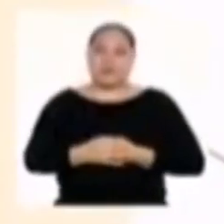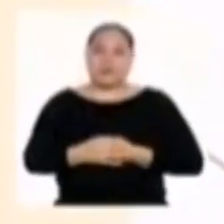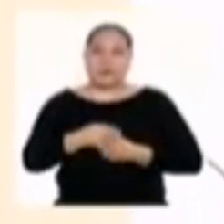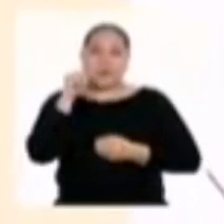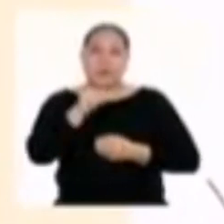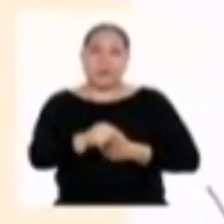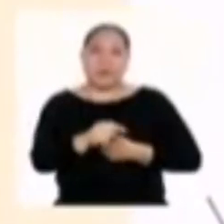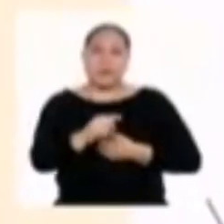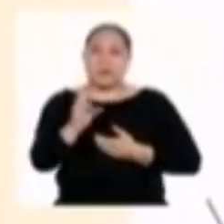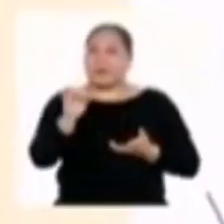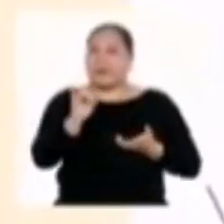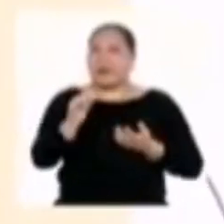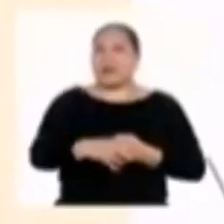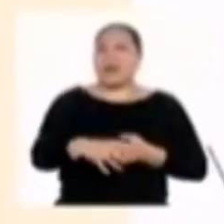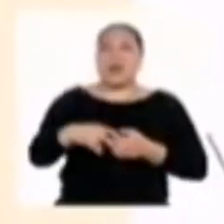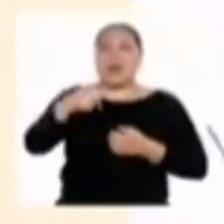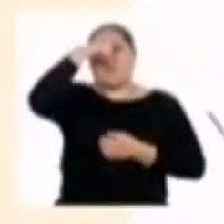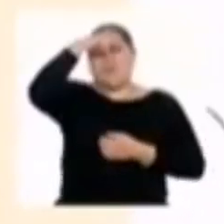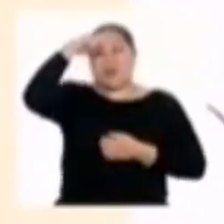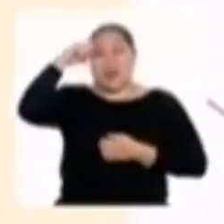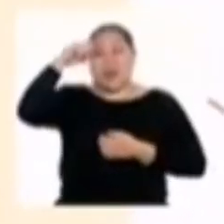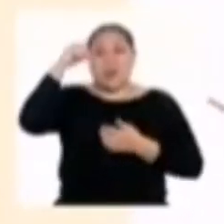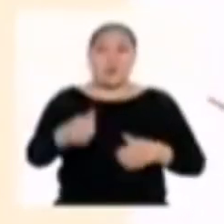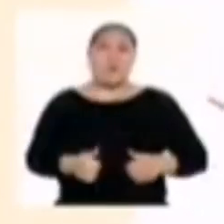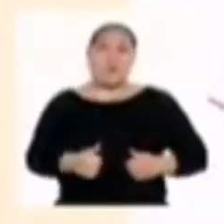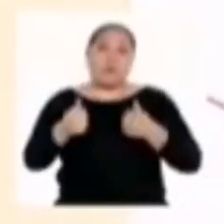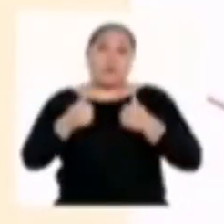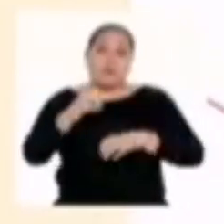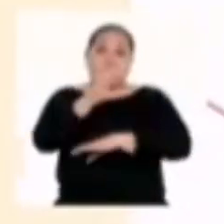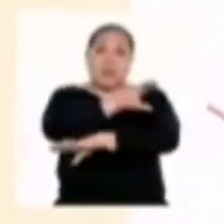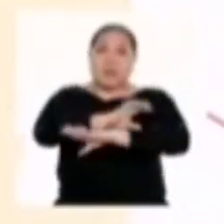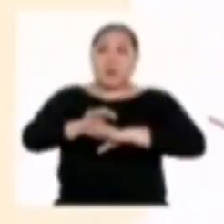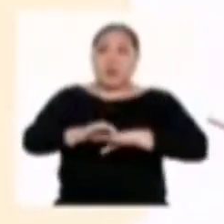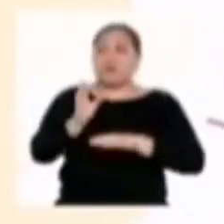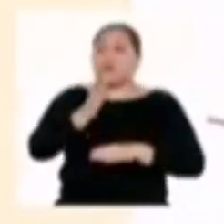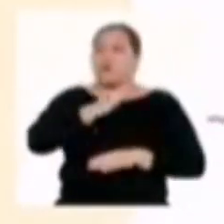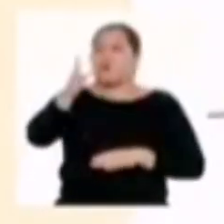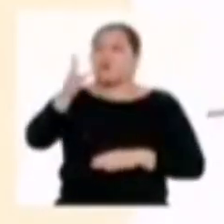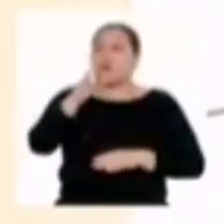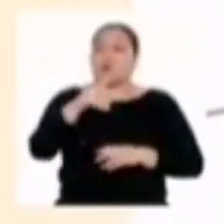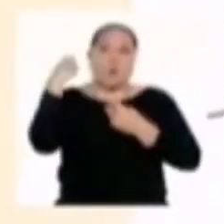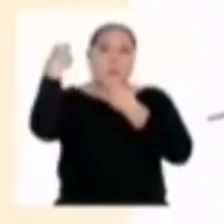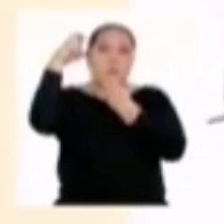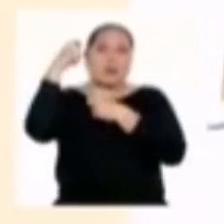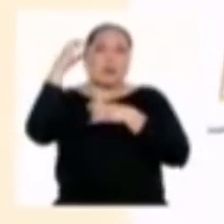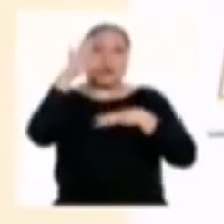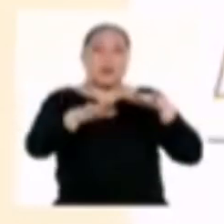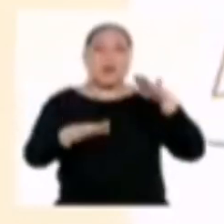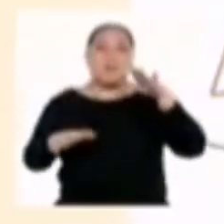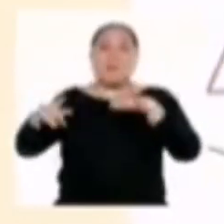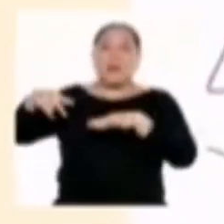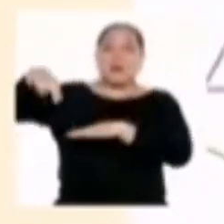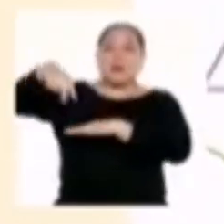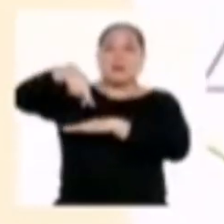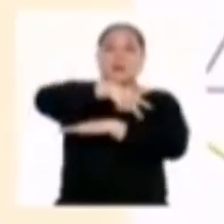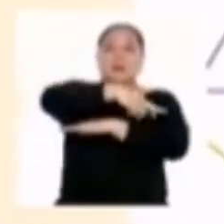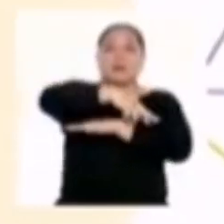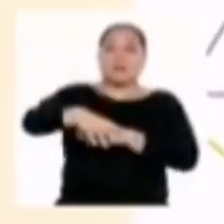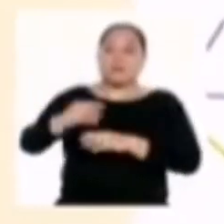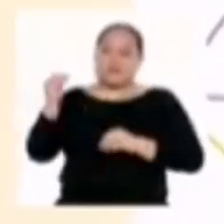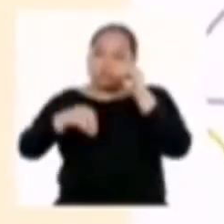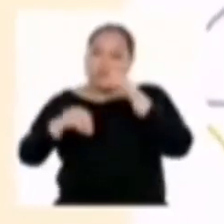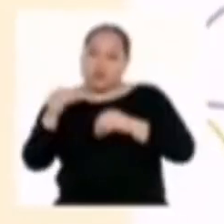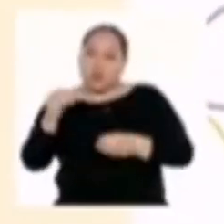Es común que en el verano, quienes vivimos en la costa solamos ir con nuestra familia a disfrutar de un paseo en la playa. Alistamos